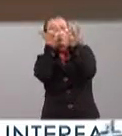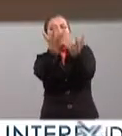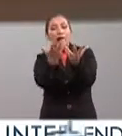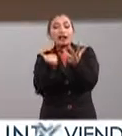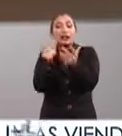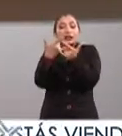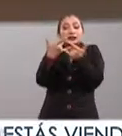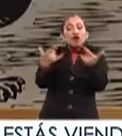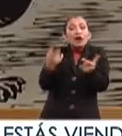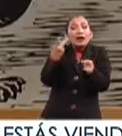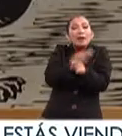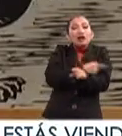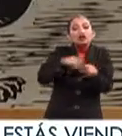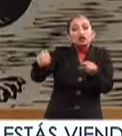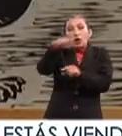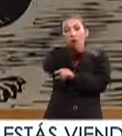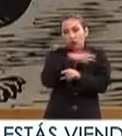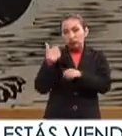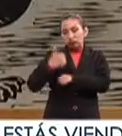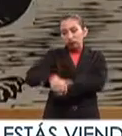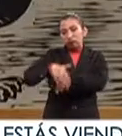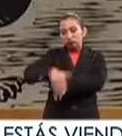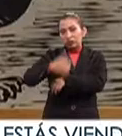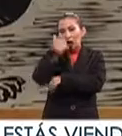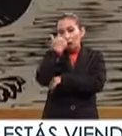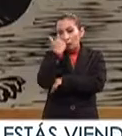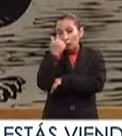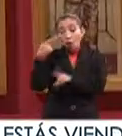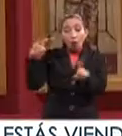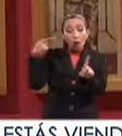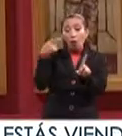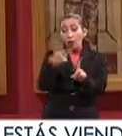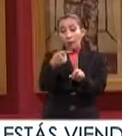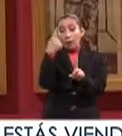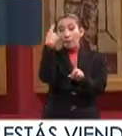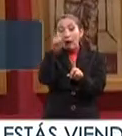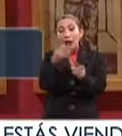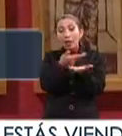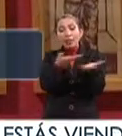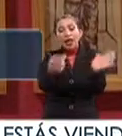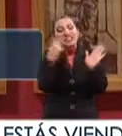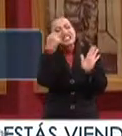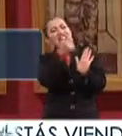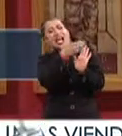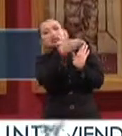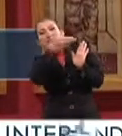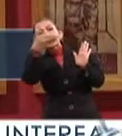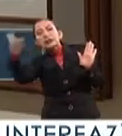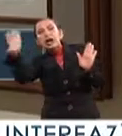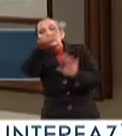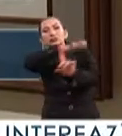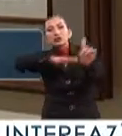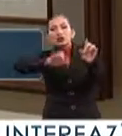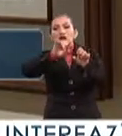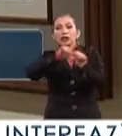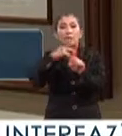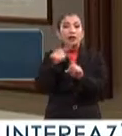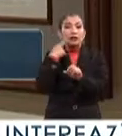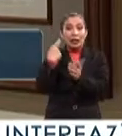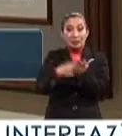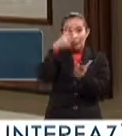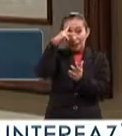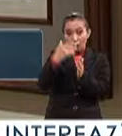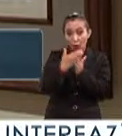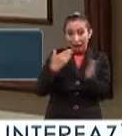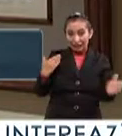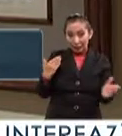los hechos que rodearon al movimiento estudiantil. Su objetivo es ofrecer un panorama del contexto sociopolítico de México